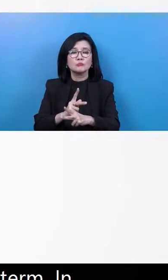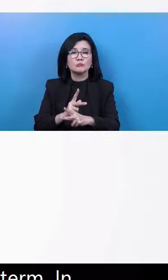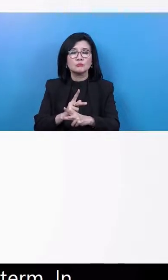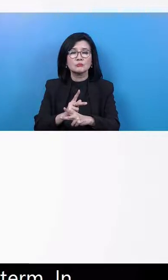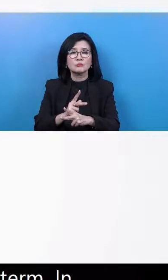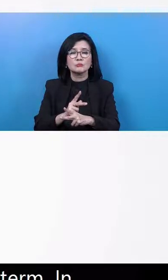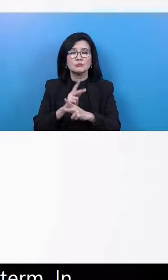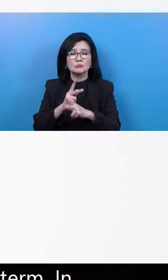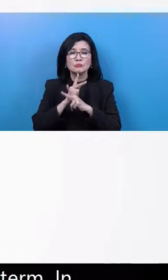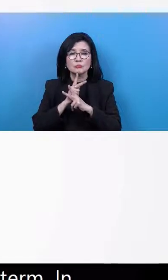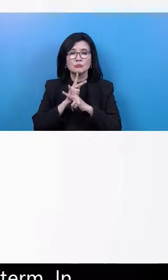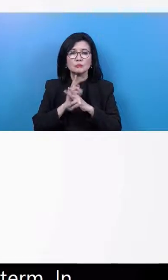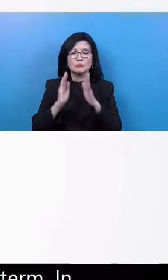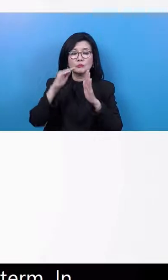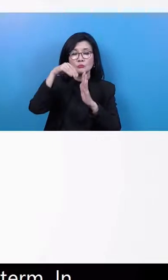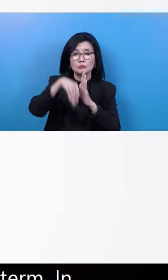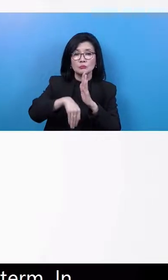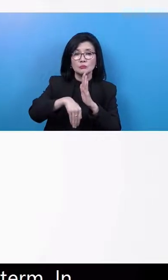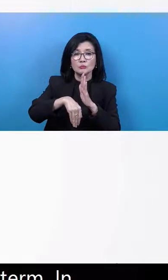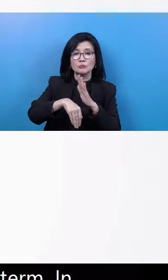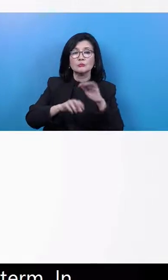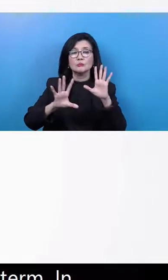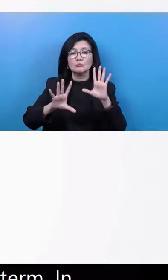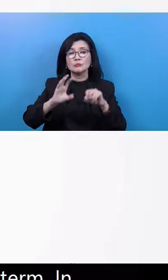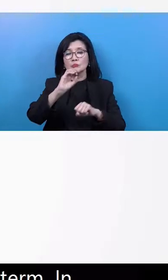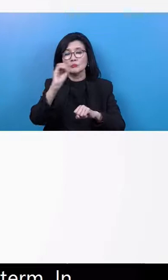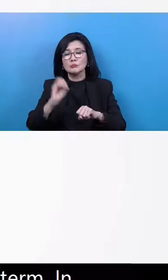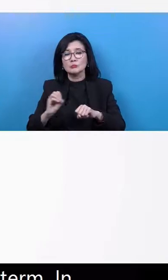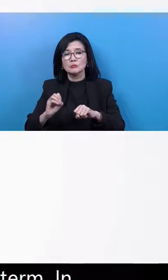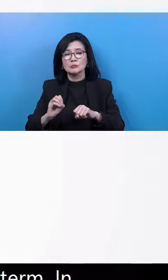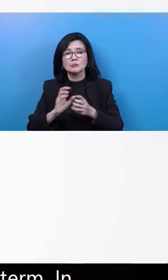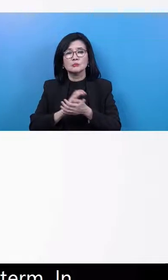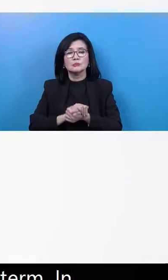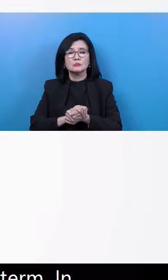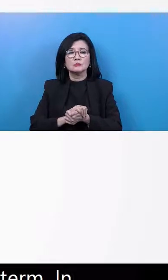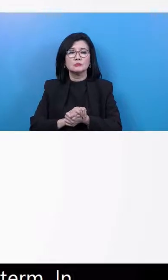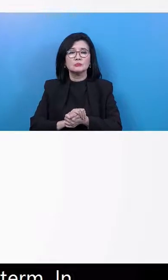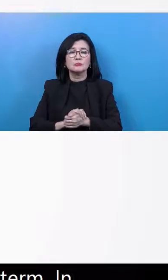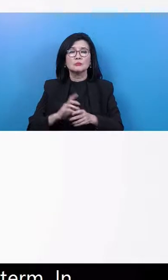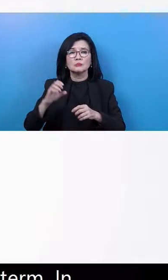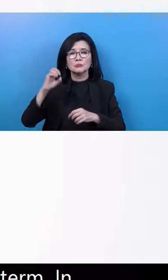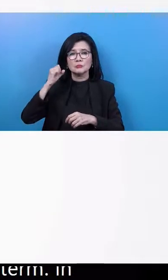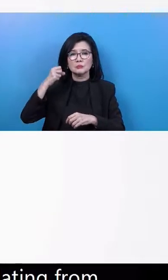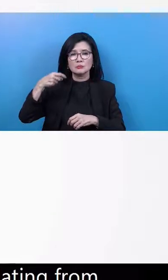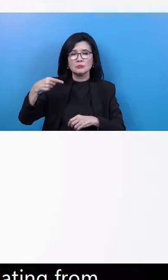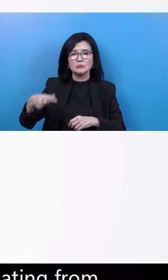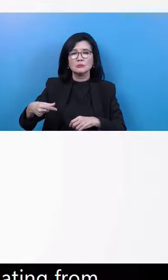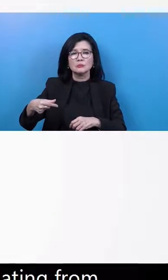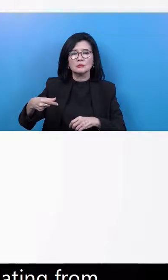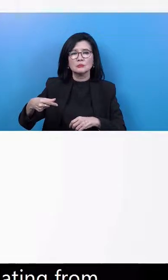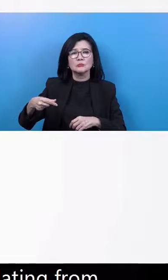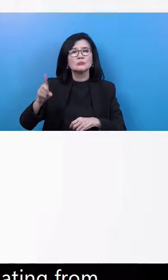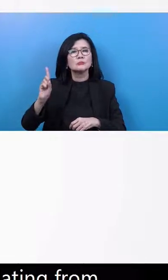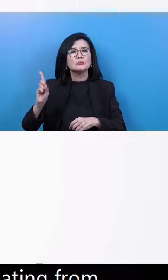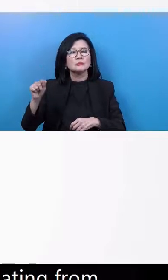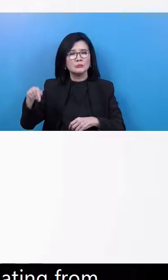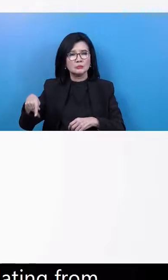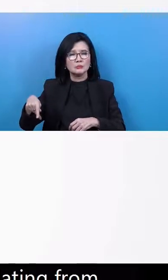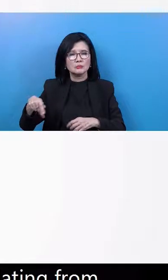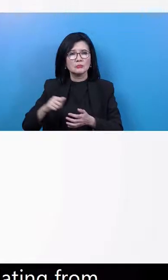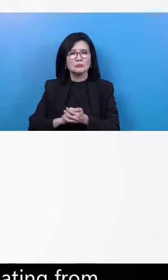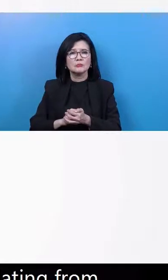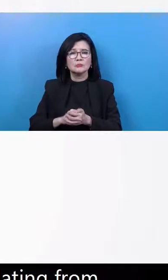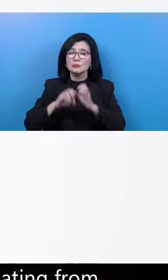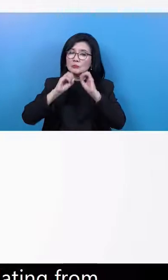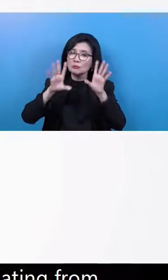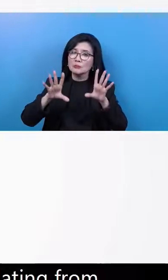Bruto. Ahora bien, podemos decir entonces que la economía dominicana ha logrado una recuperación única,